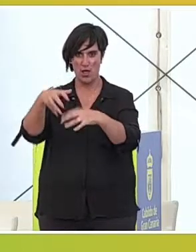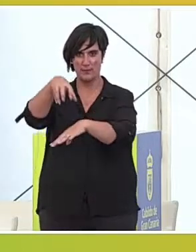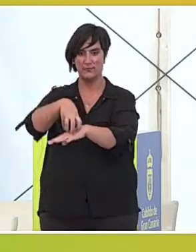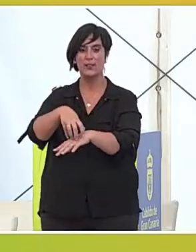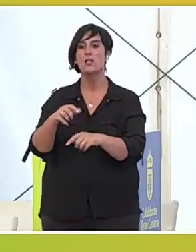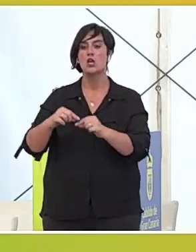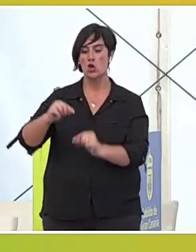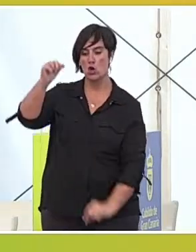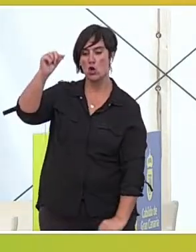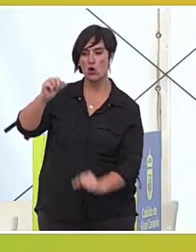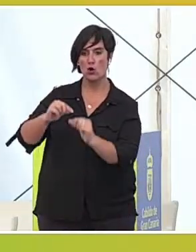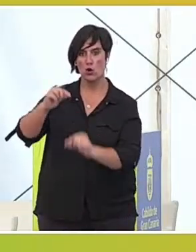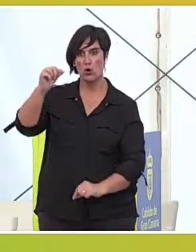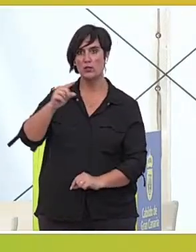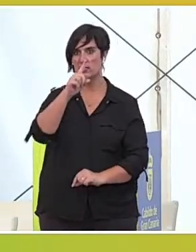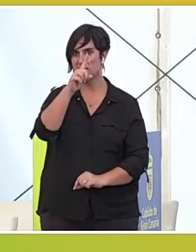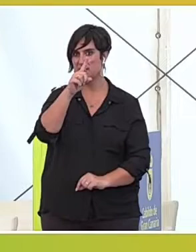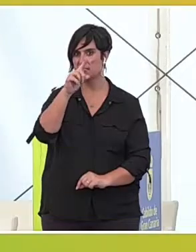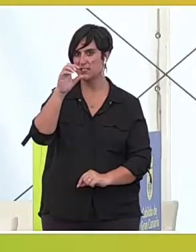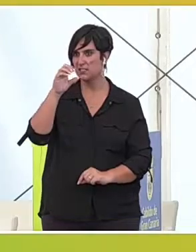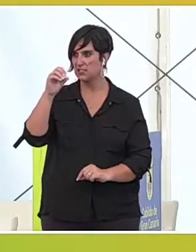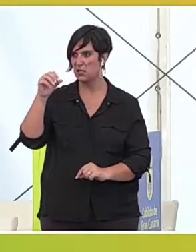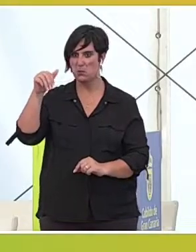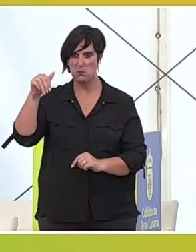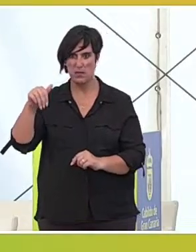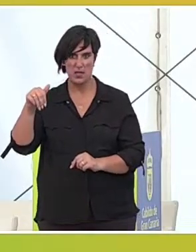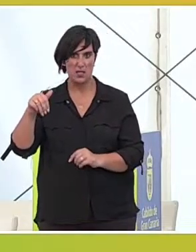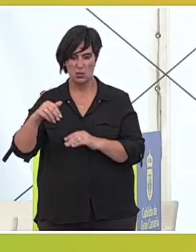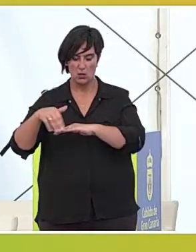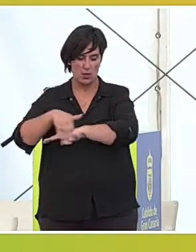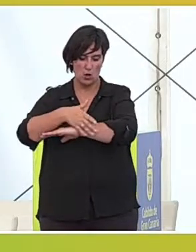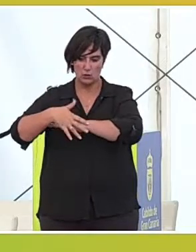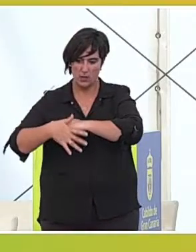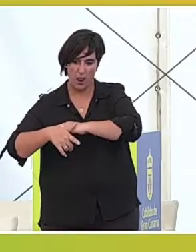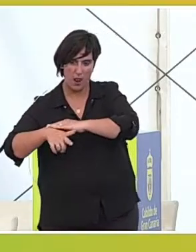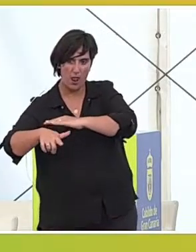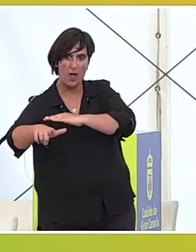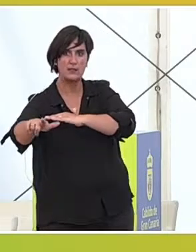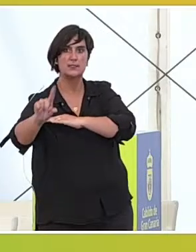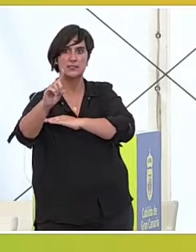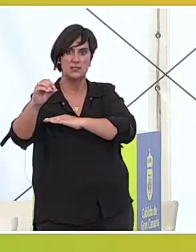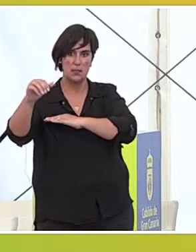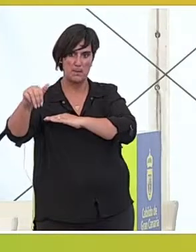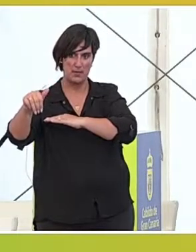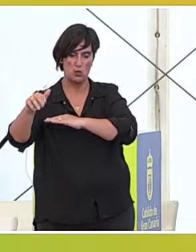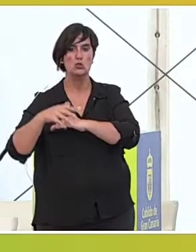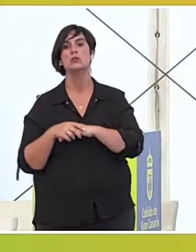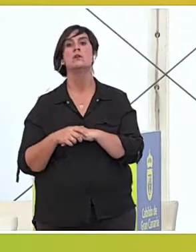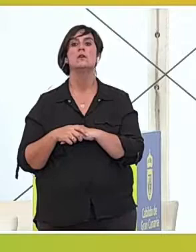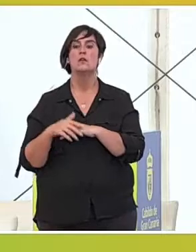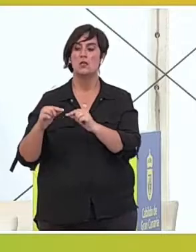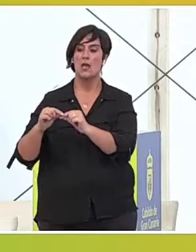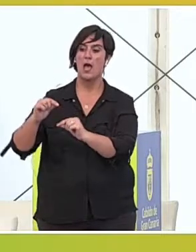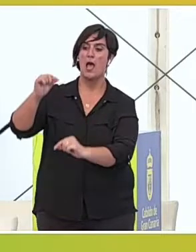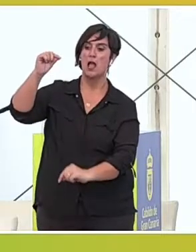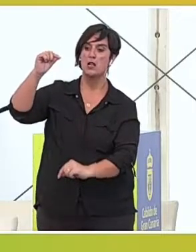100 metros y 1 para irnos más allá del linde de costas y una altura sobre